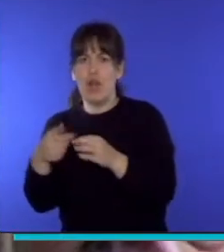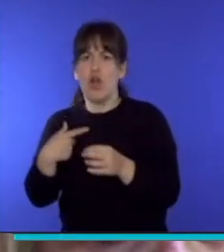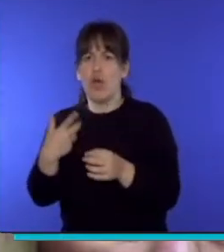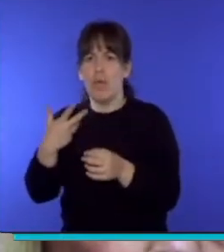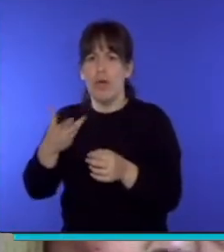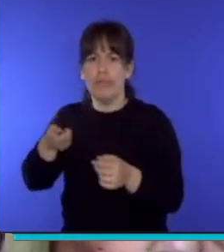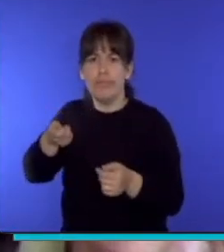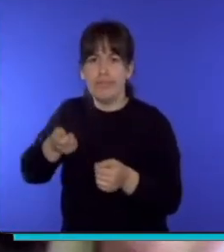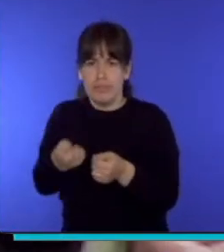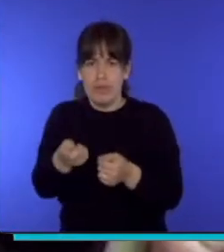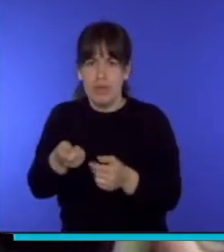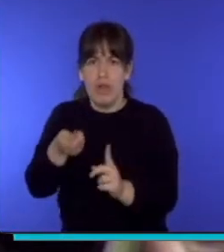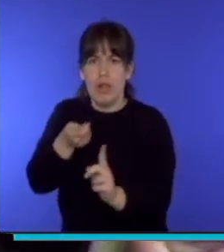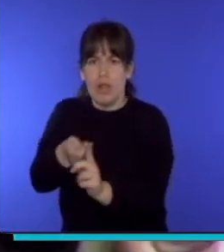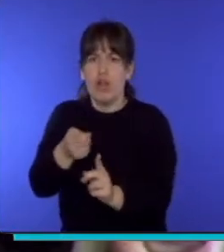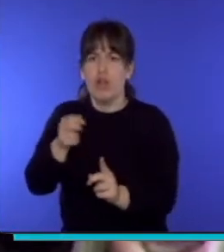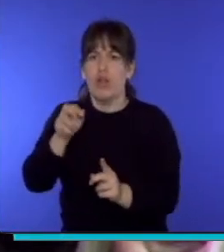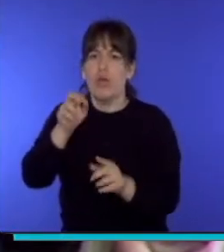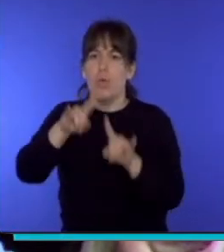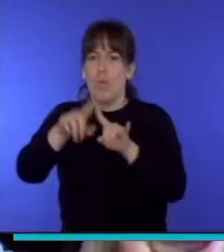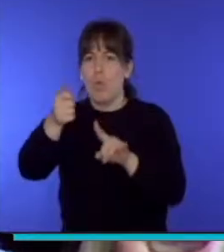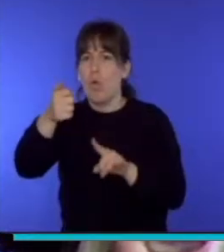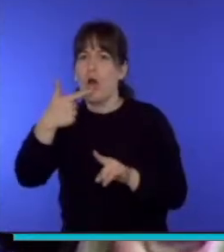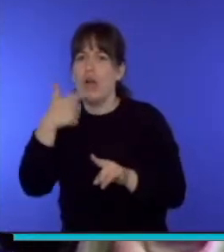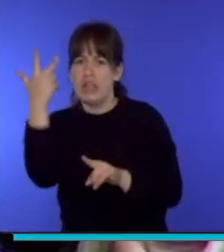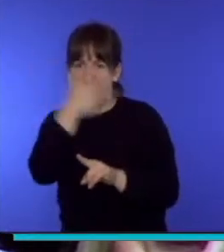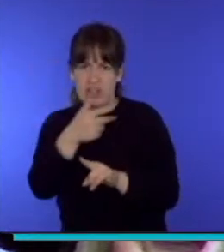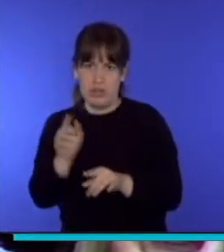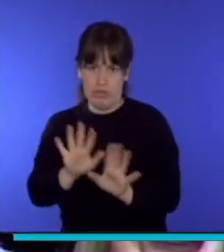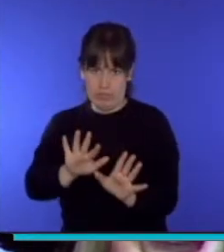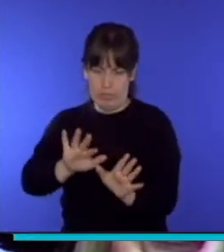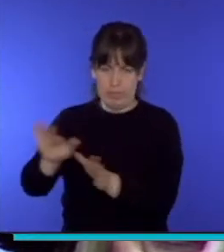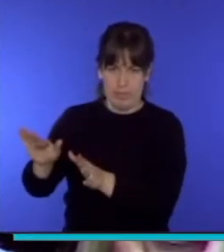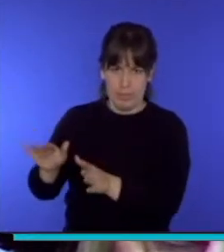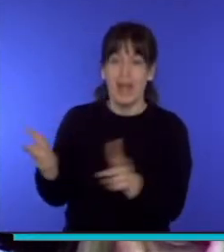Walsh. Entonces, las recomendaciones de la Junta Electoral